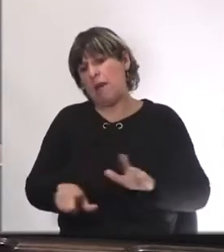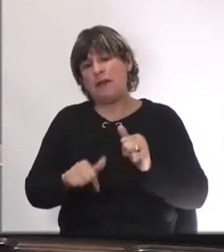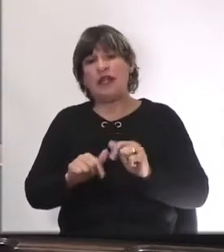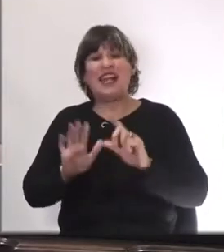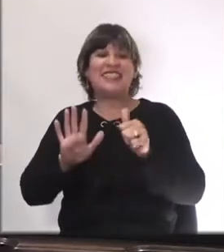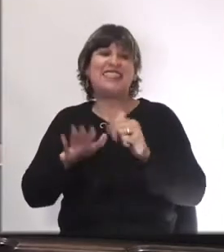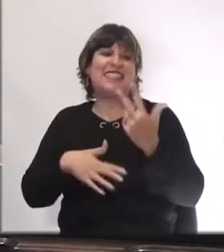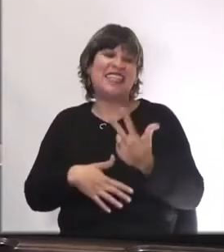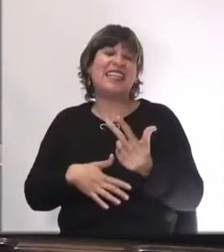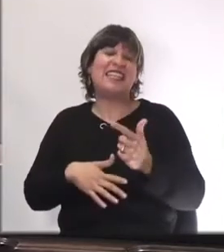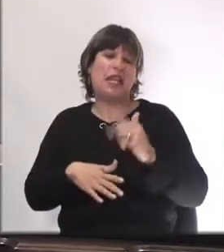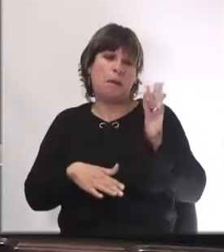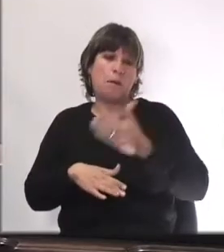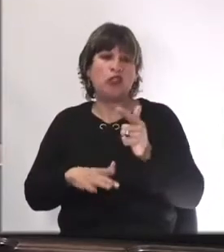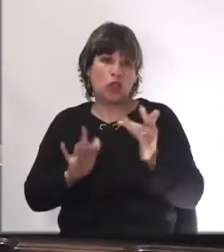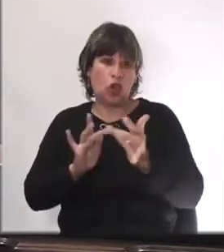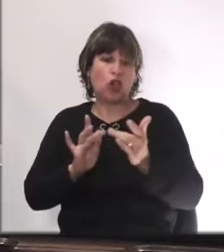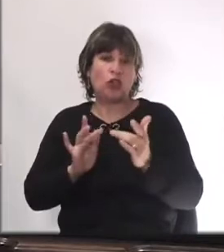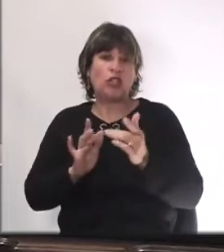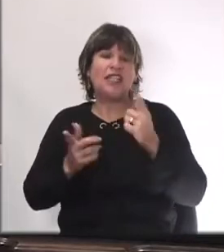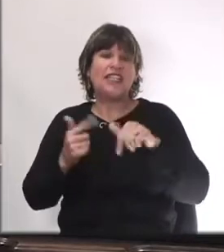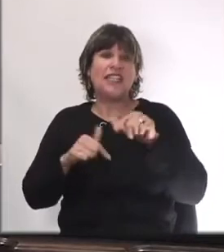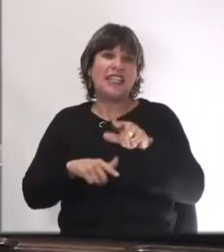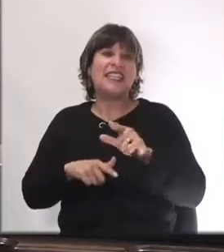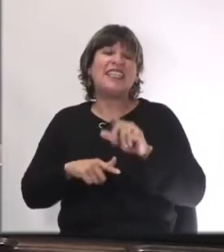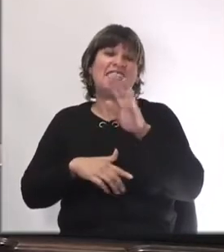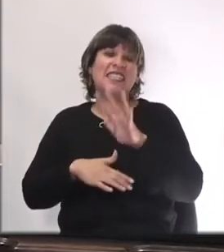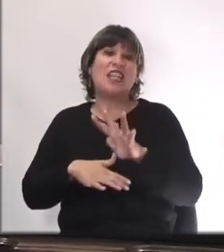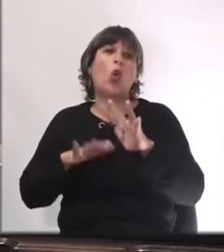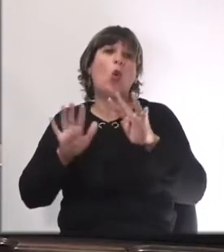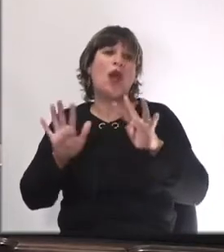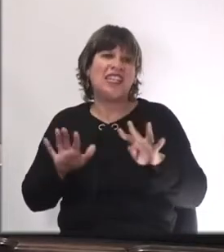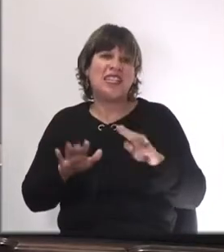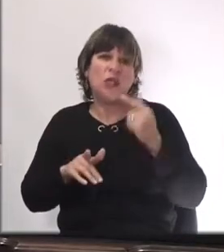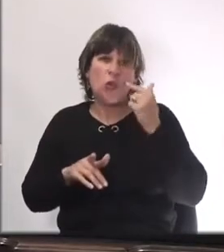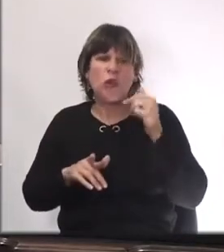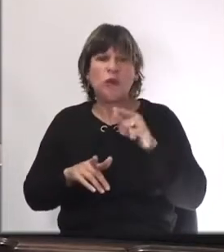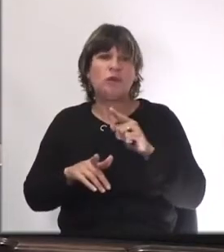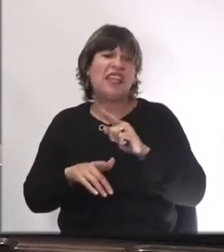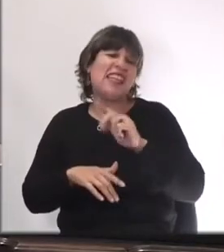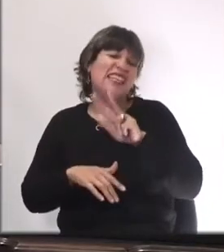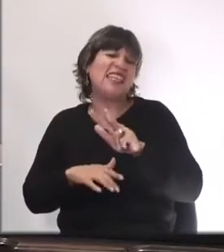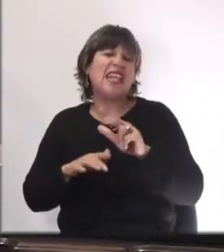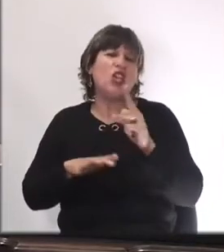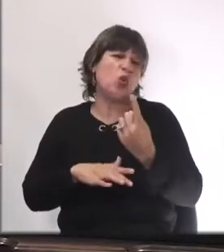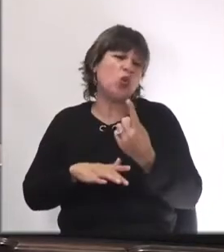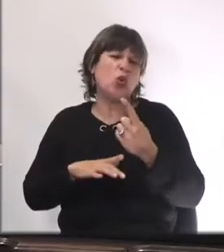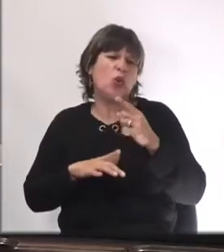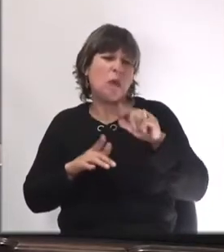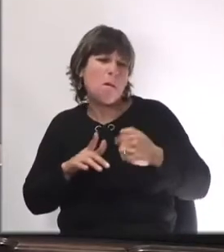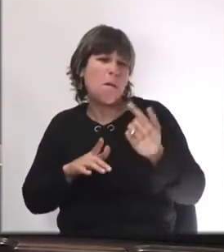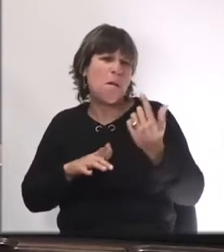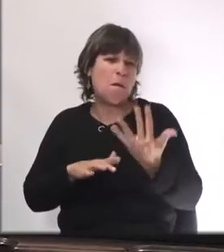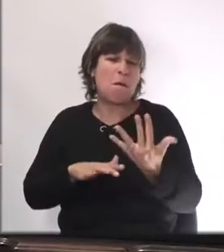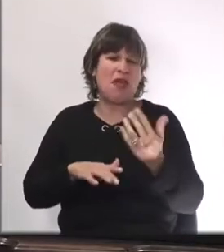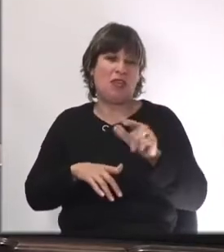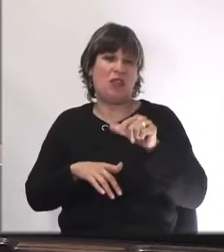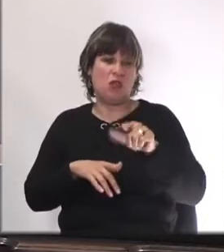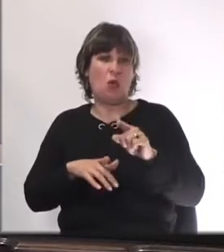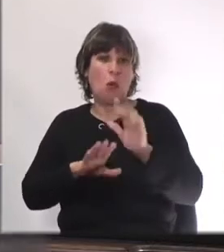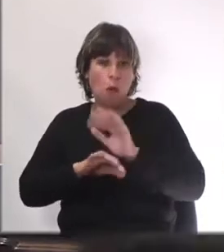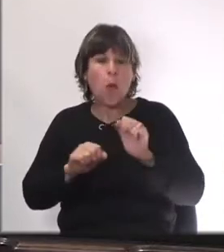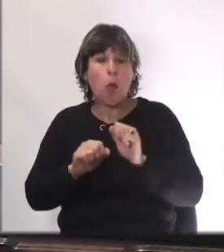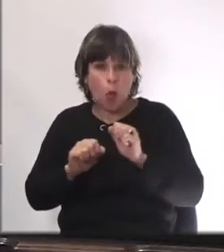se conectó y solo el 49% de ese 63, o sea, estamos hablando del 31,5%, pudo seguir los